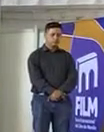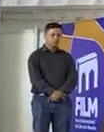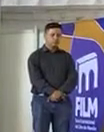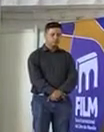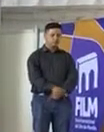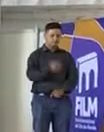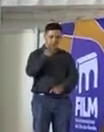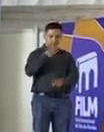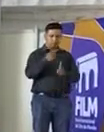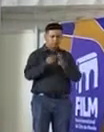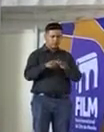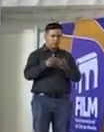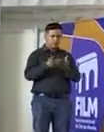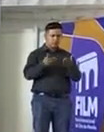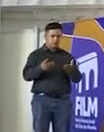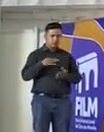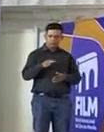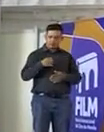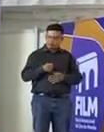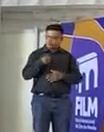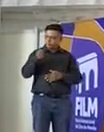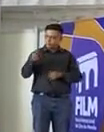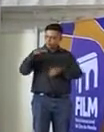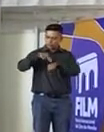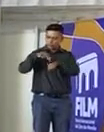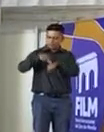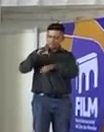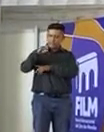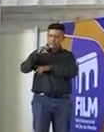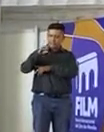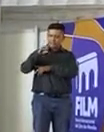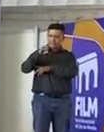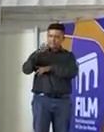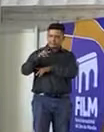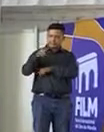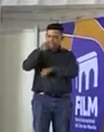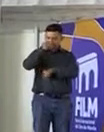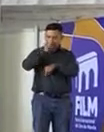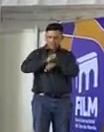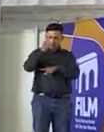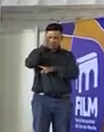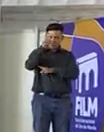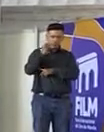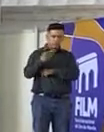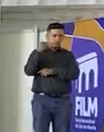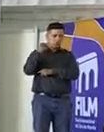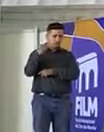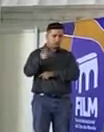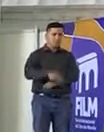Para dar inicio a este evento, le cedemos el uso de la voz a la doctora Fátima Chávez Alcaraz, secretaria de Cultura de Morelia.